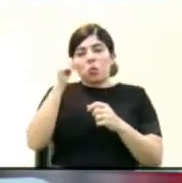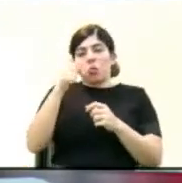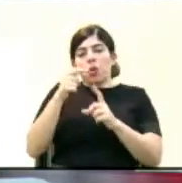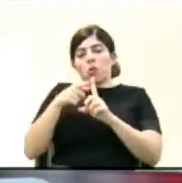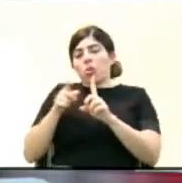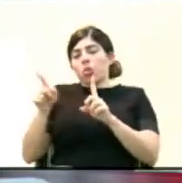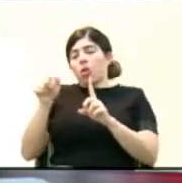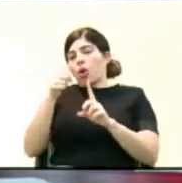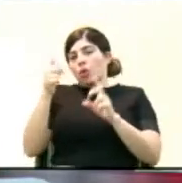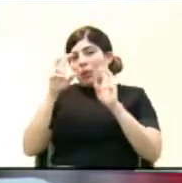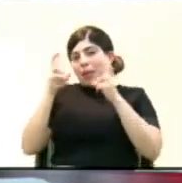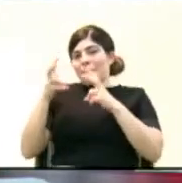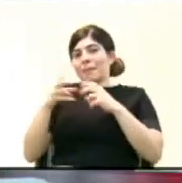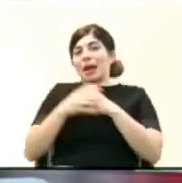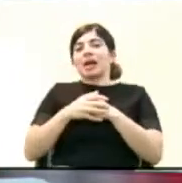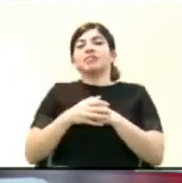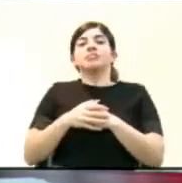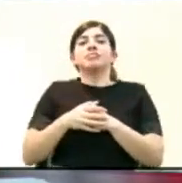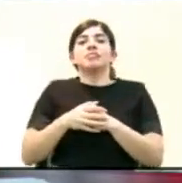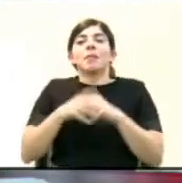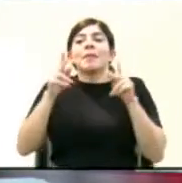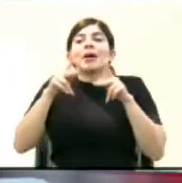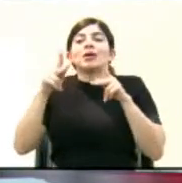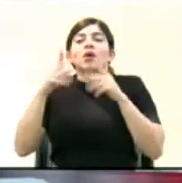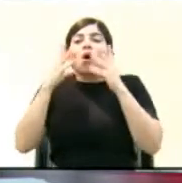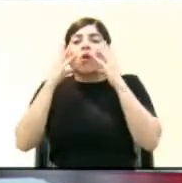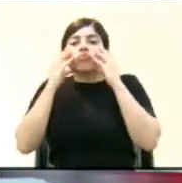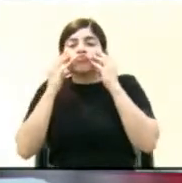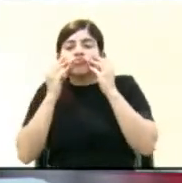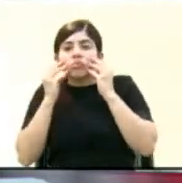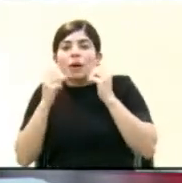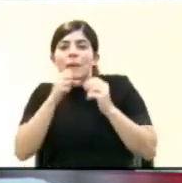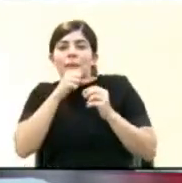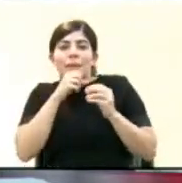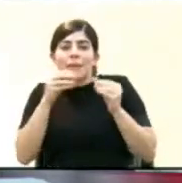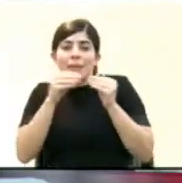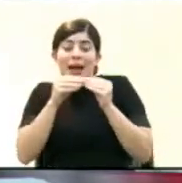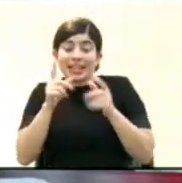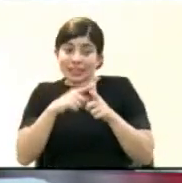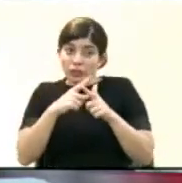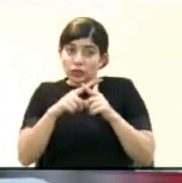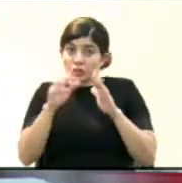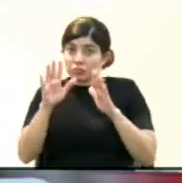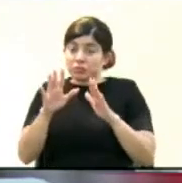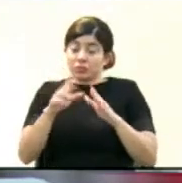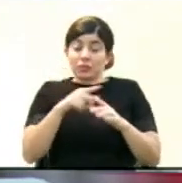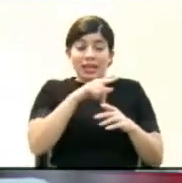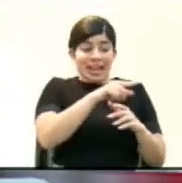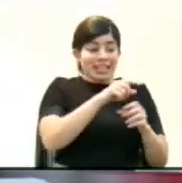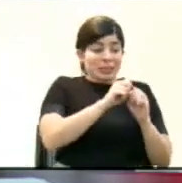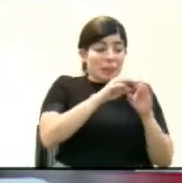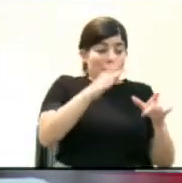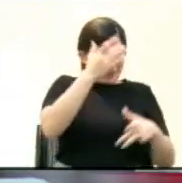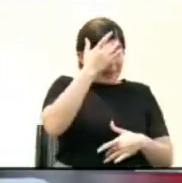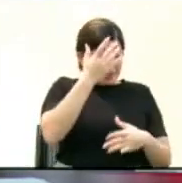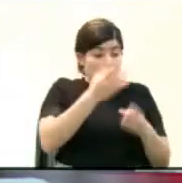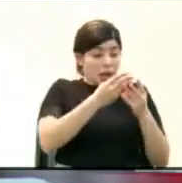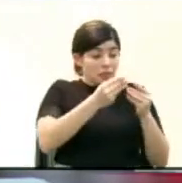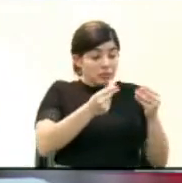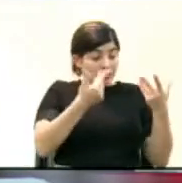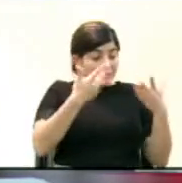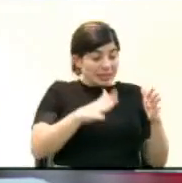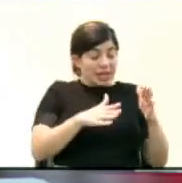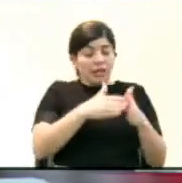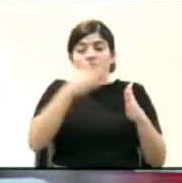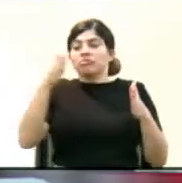a otro tema, que es con el envejecimiento de la población. Entonces, resuelto o terminada esta pandemia, tenemos una